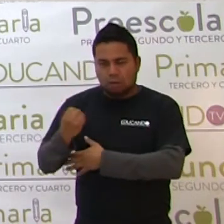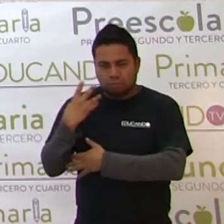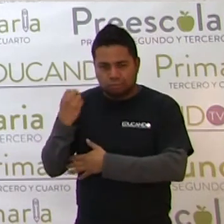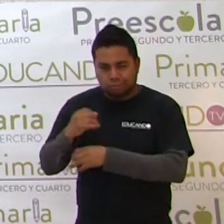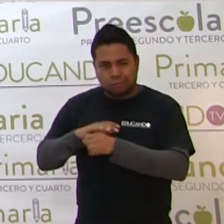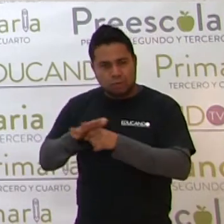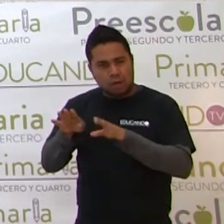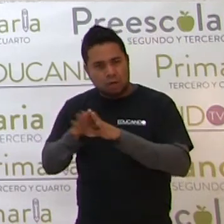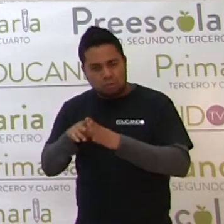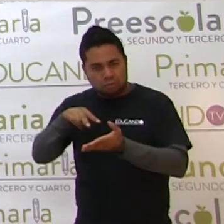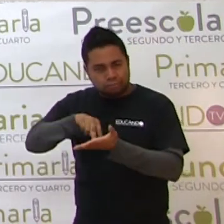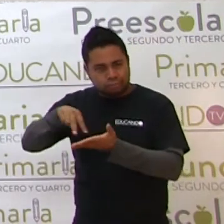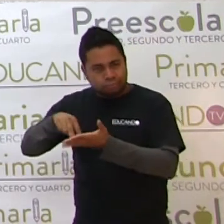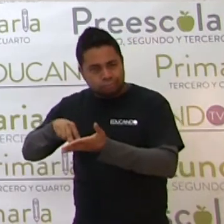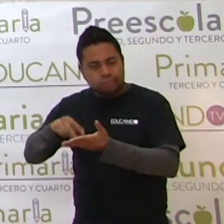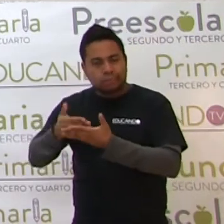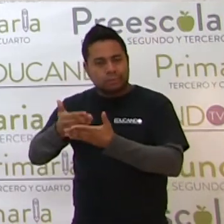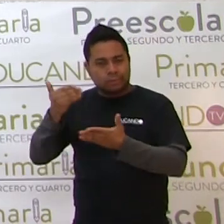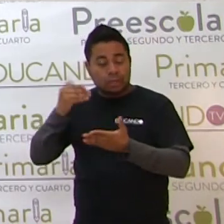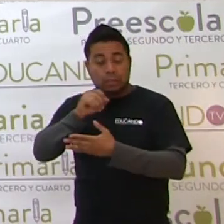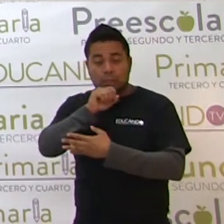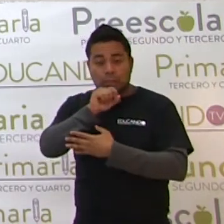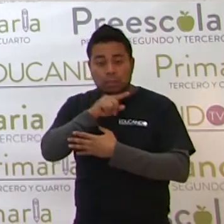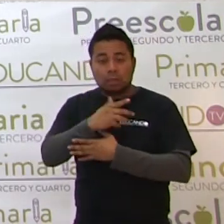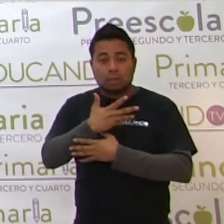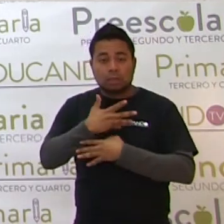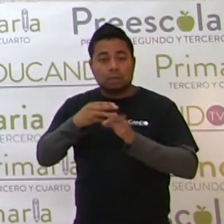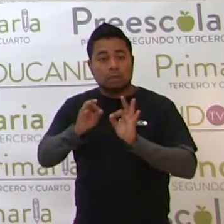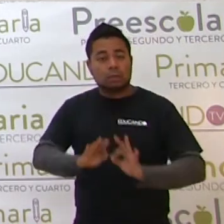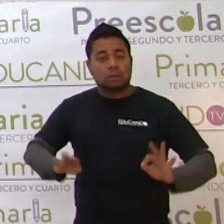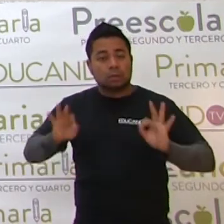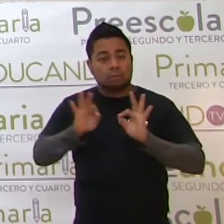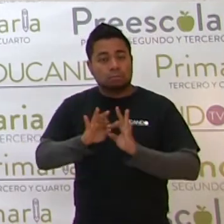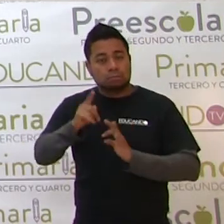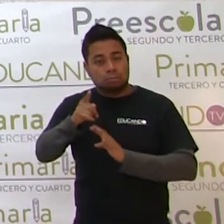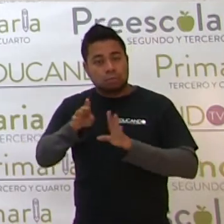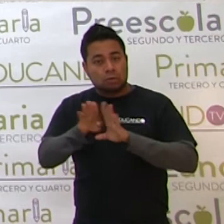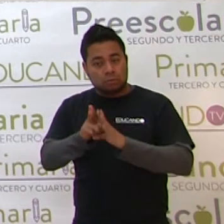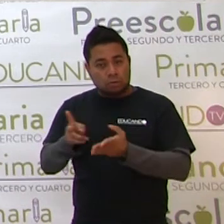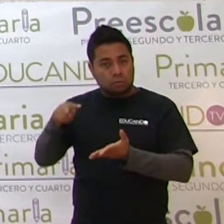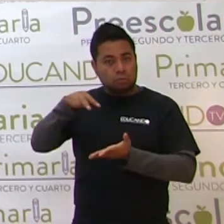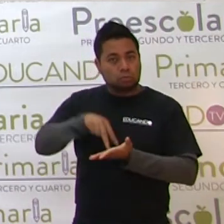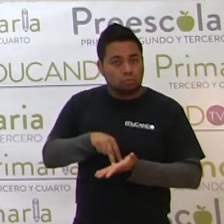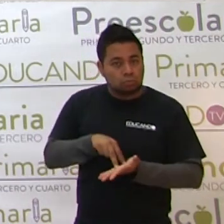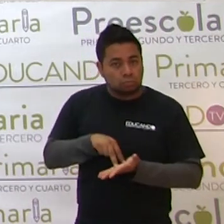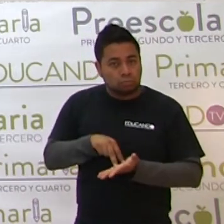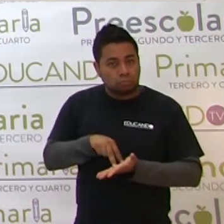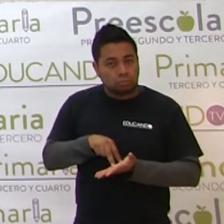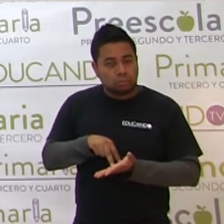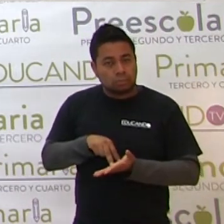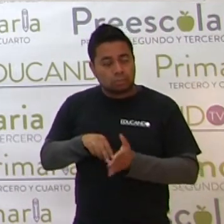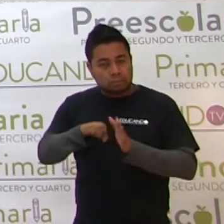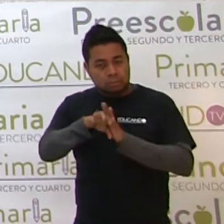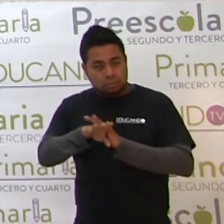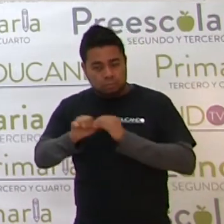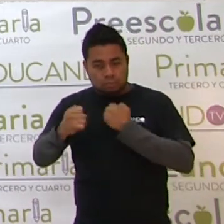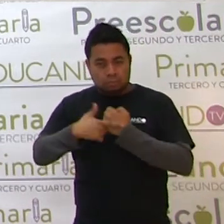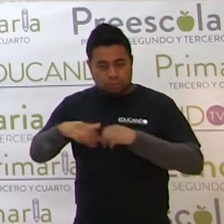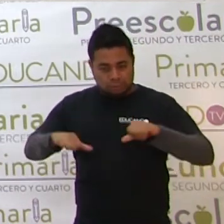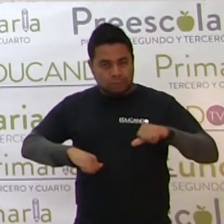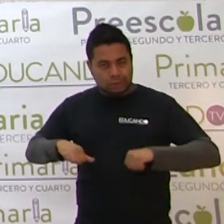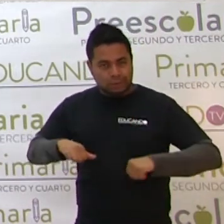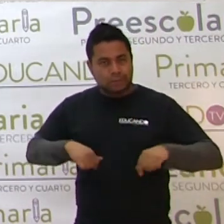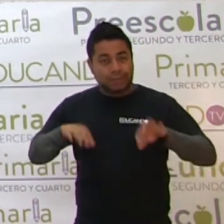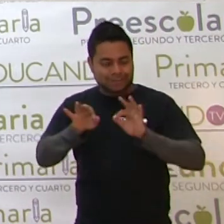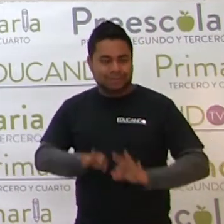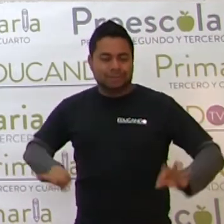exposición antes. También es muy importante que vayas viendo tu postura. Una actividad muy interesante